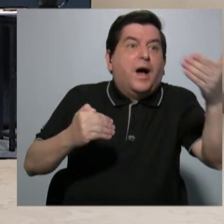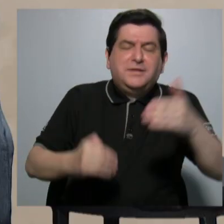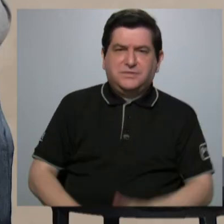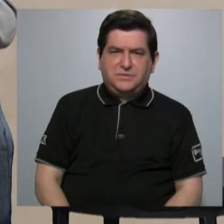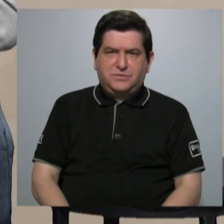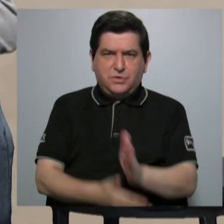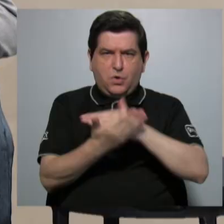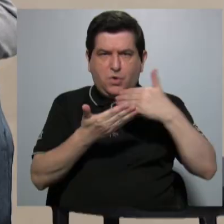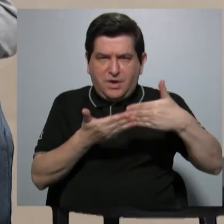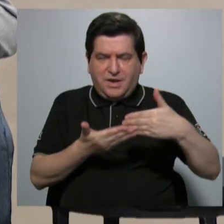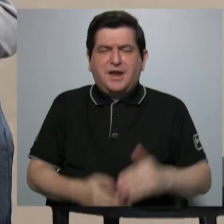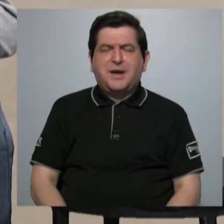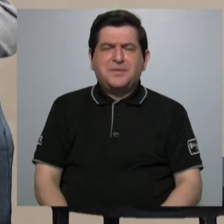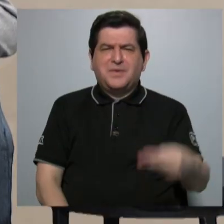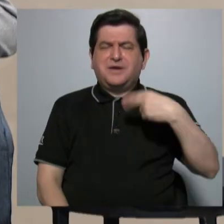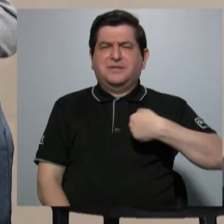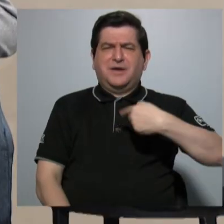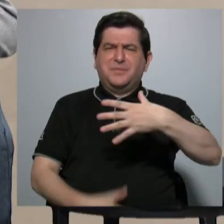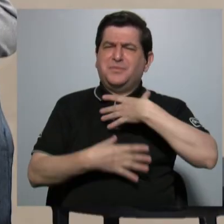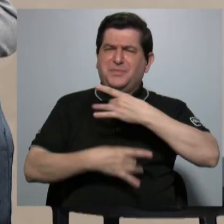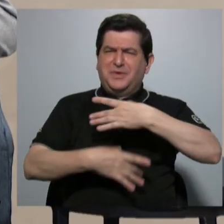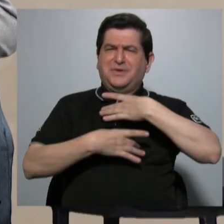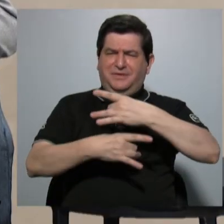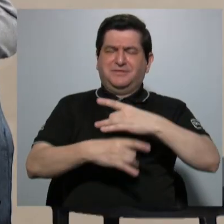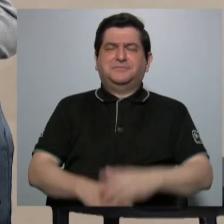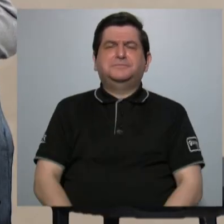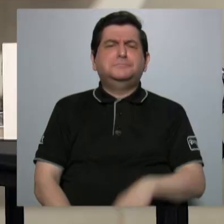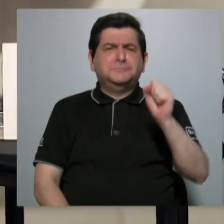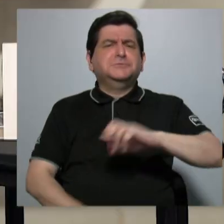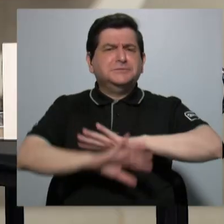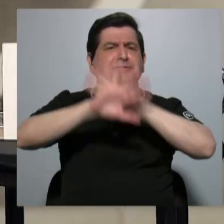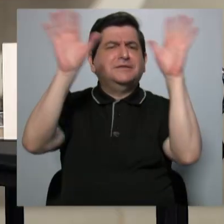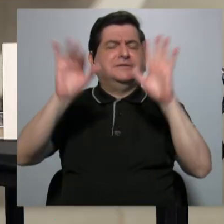toda esa parte histórica a mí siempre me interesa mucho, don José Manuel. Sí, claro.